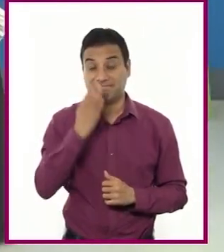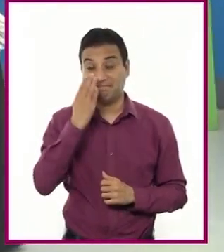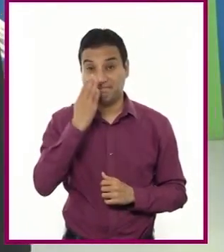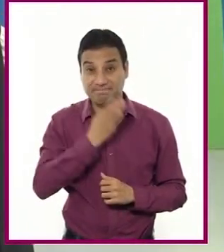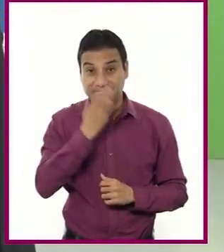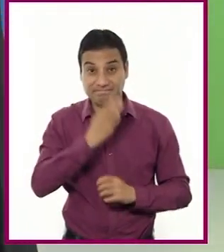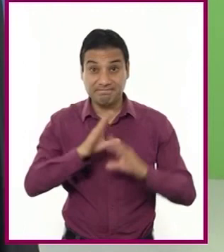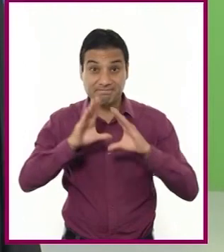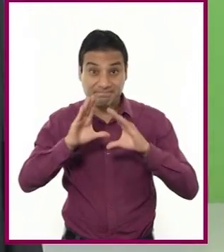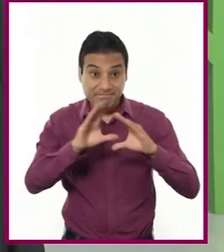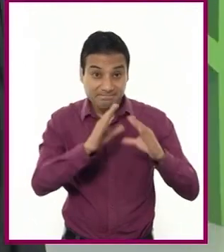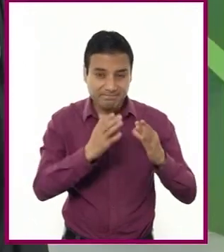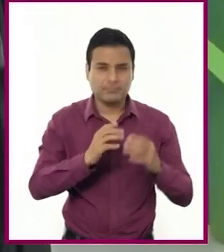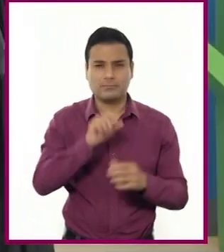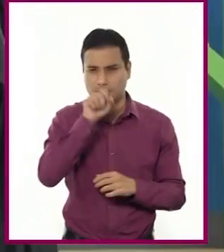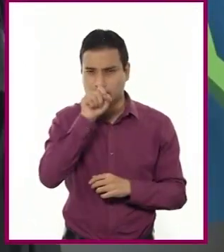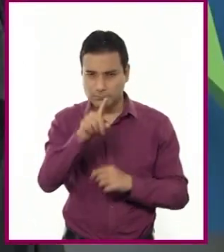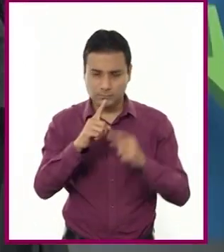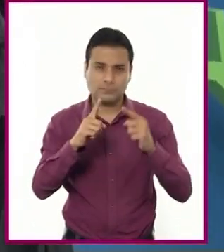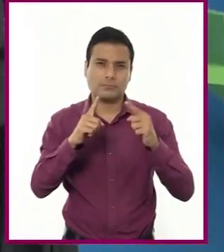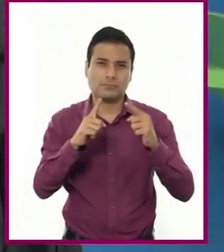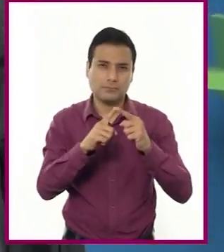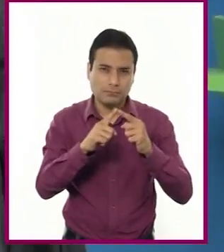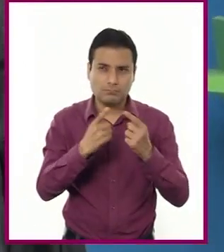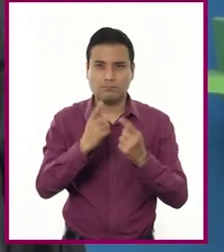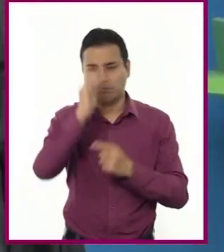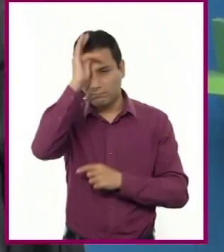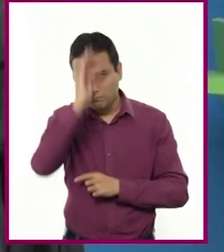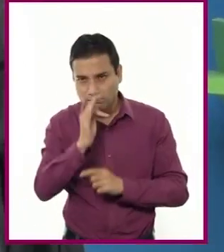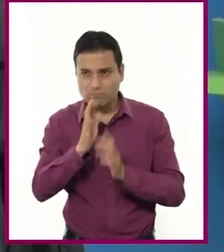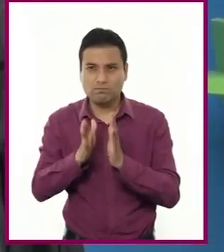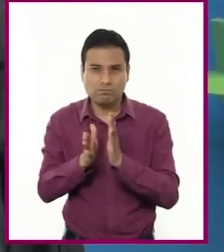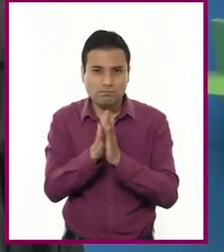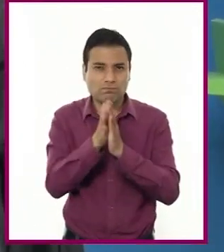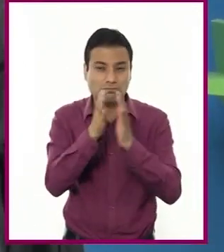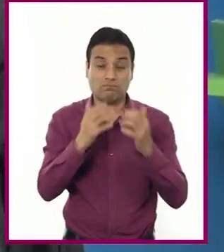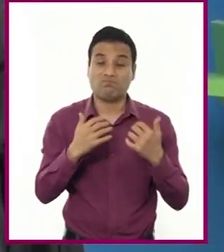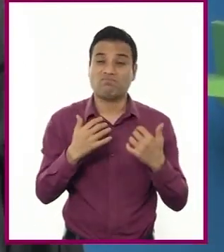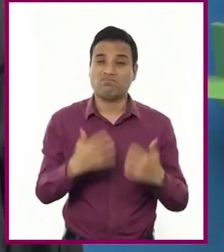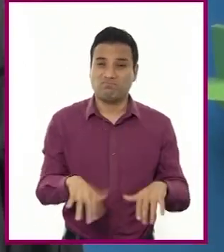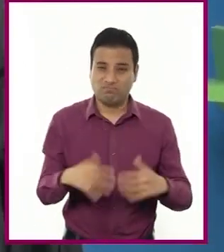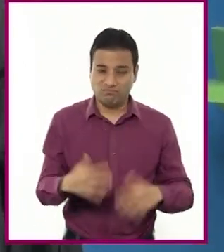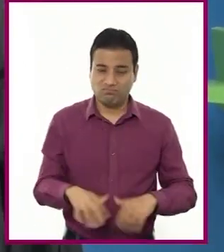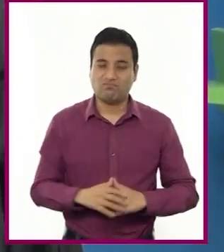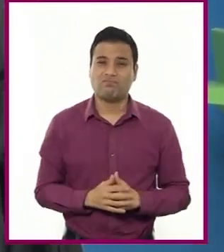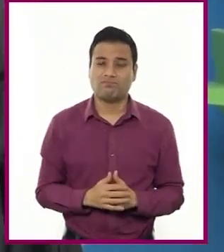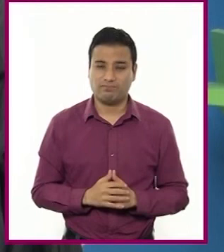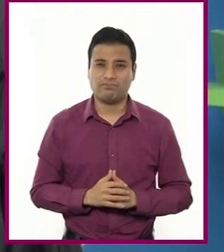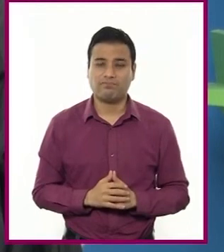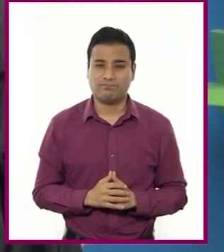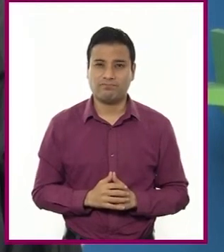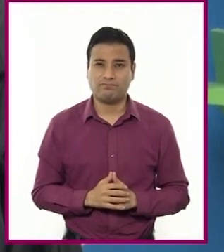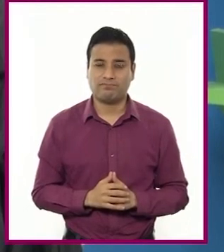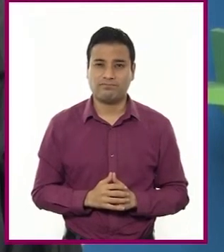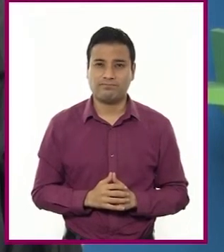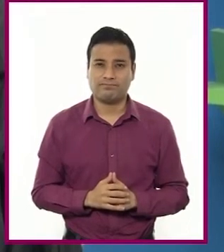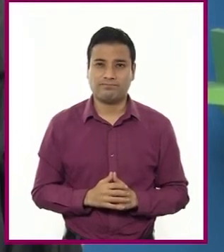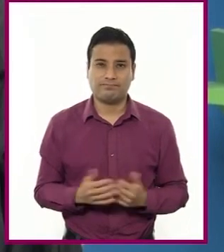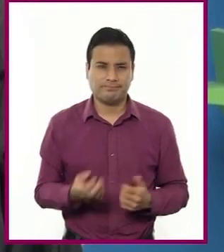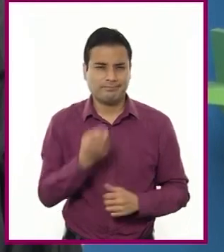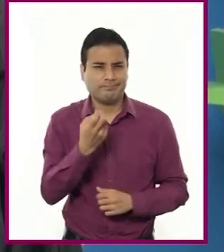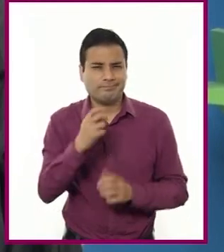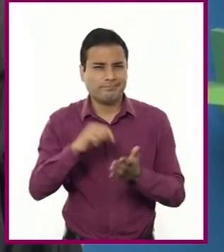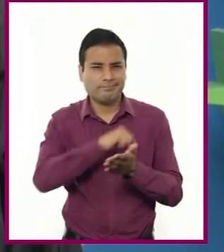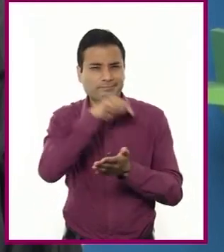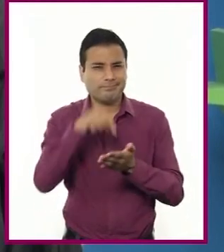observar las iglesias, ermitas y conventos construidos por las gestiones de estos grupos para tener un lugar para